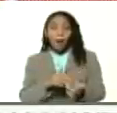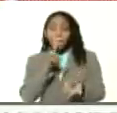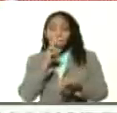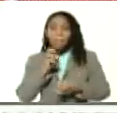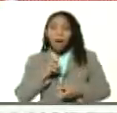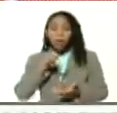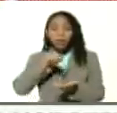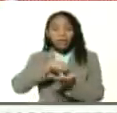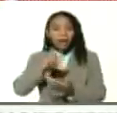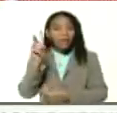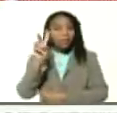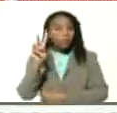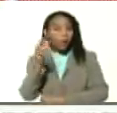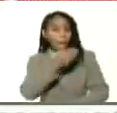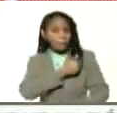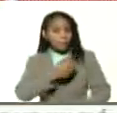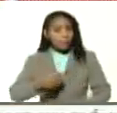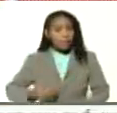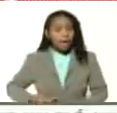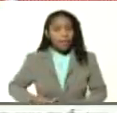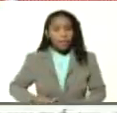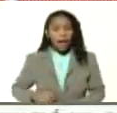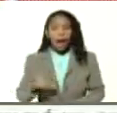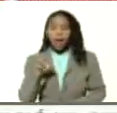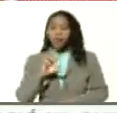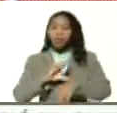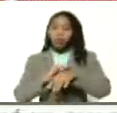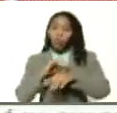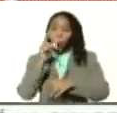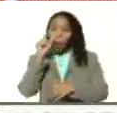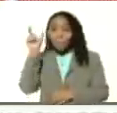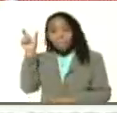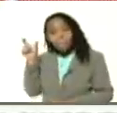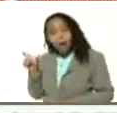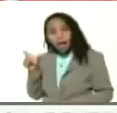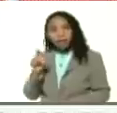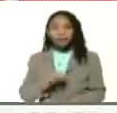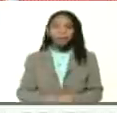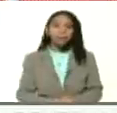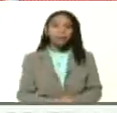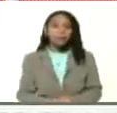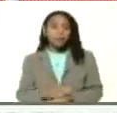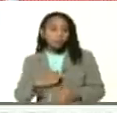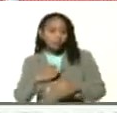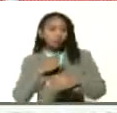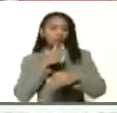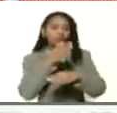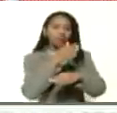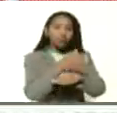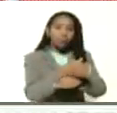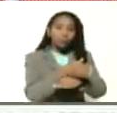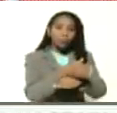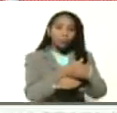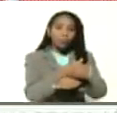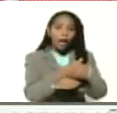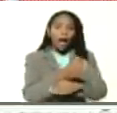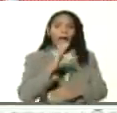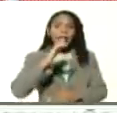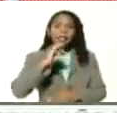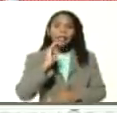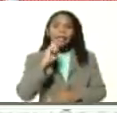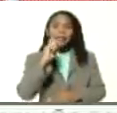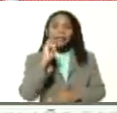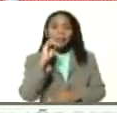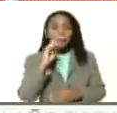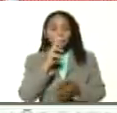de Venezuela, su presidente, el doctor Calixto Ortega, se dirige al Citibank de los